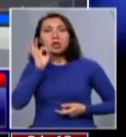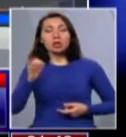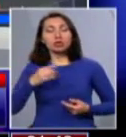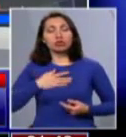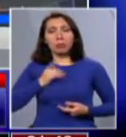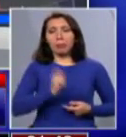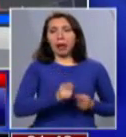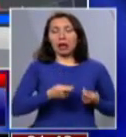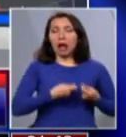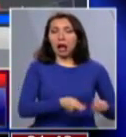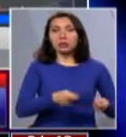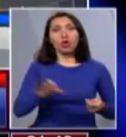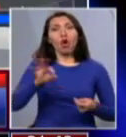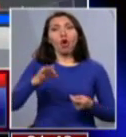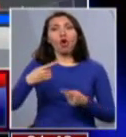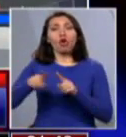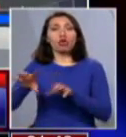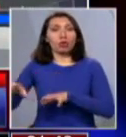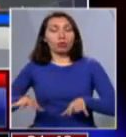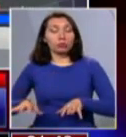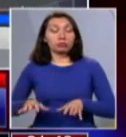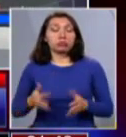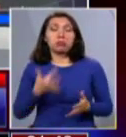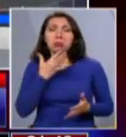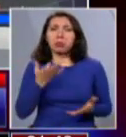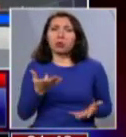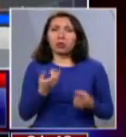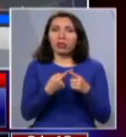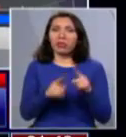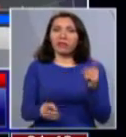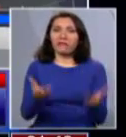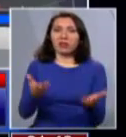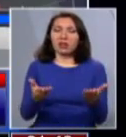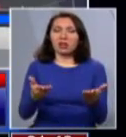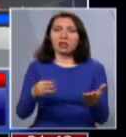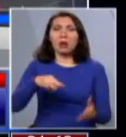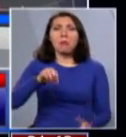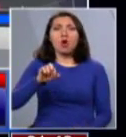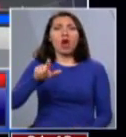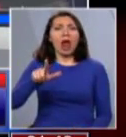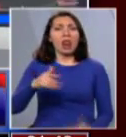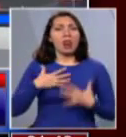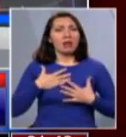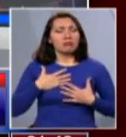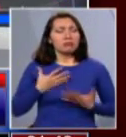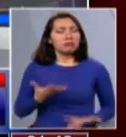pagas tú que gastárselo en otra cosa porque tendría tener una distinta calidad moral